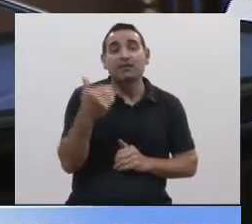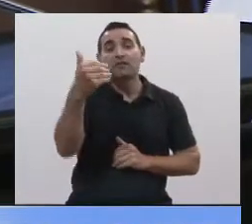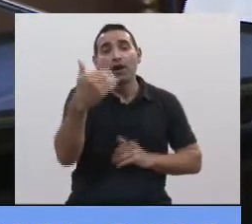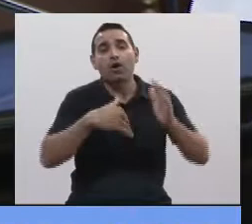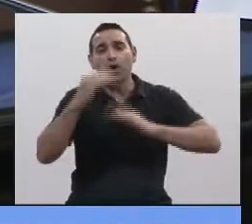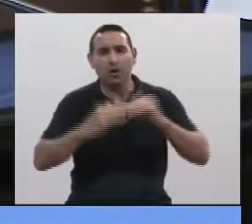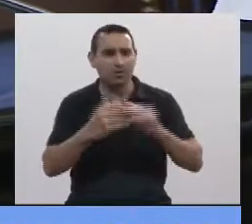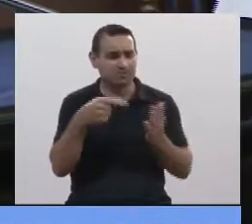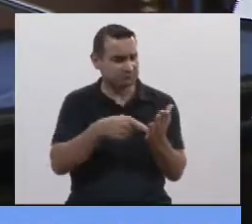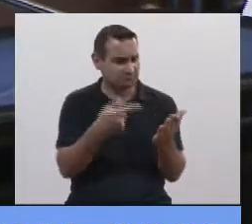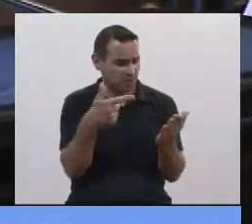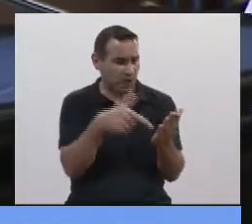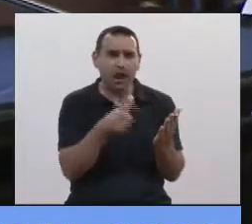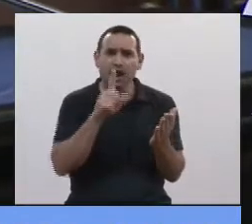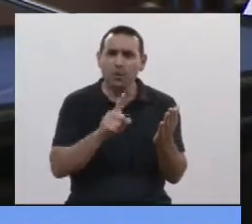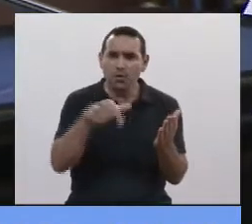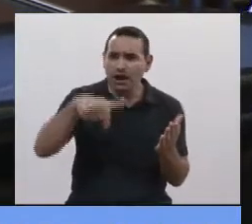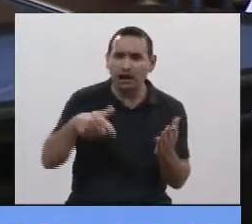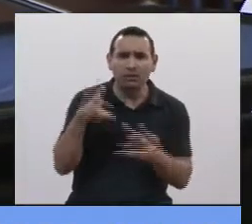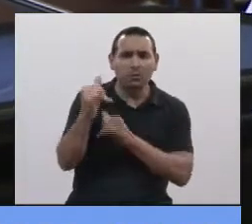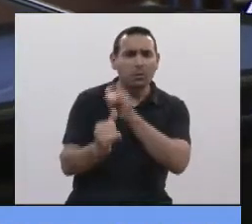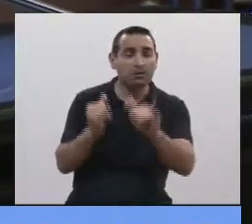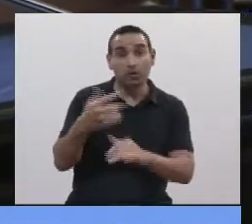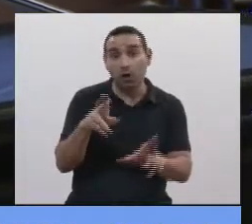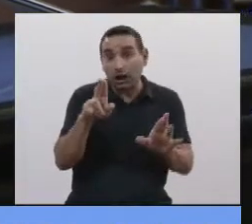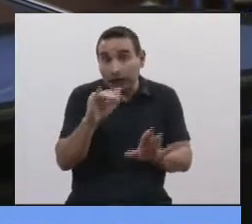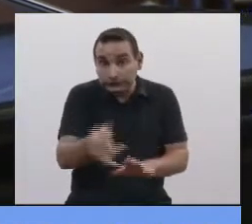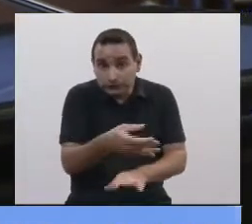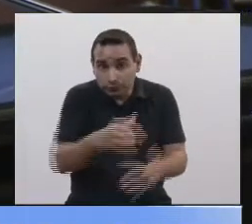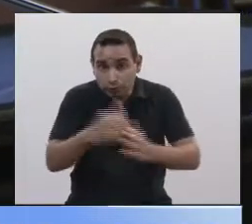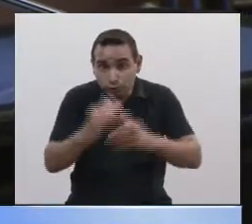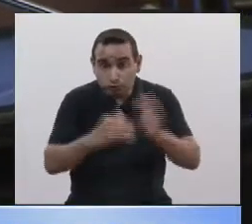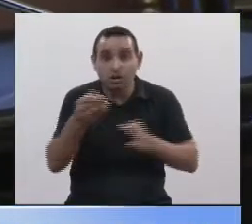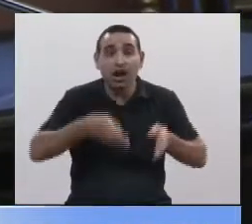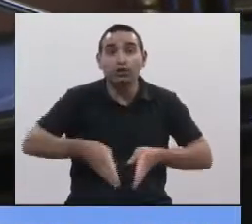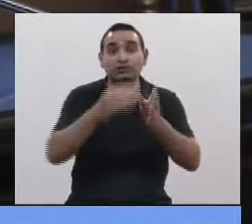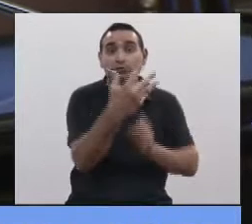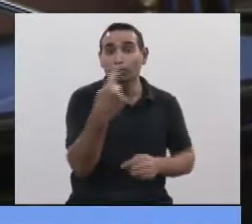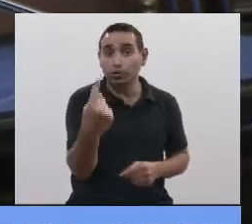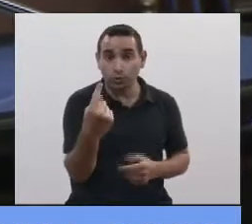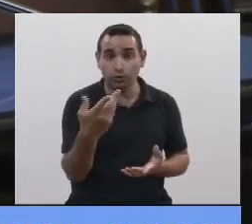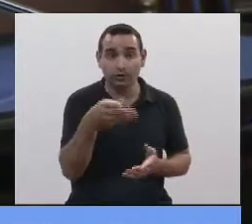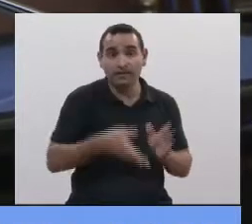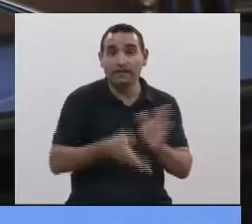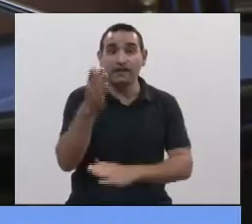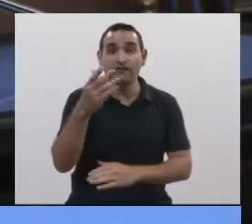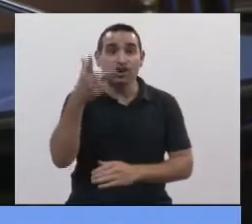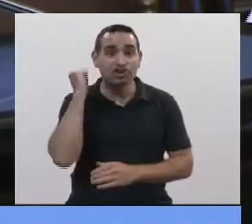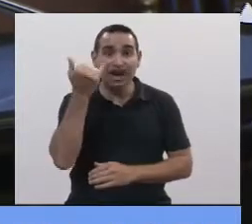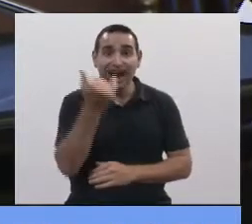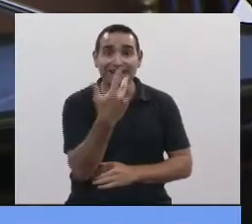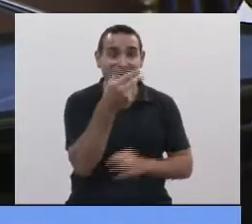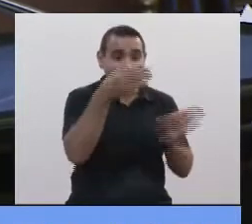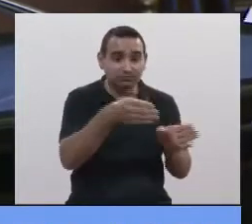no aparecen algunas que se comentaron este último tiempo, que yo espero que se hagan. La Ruta 51, Camino a Chile, hay tres tramos